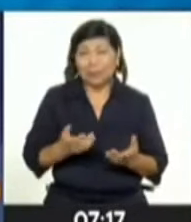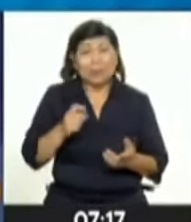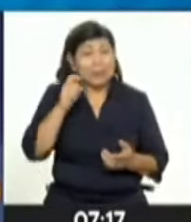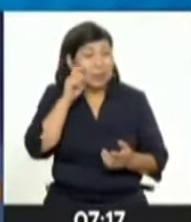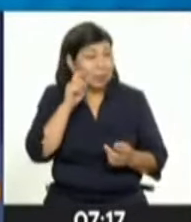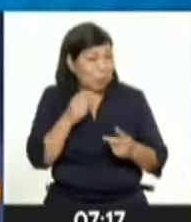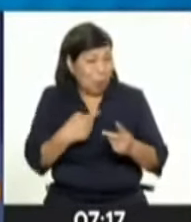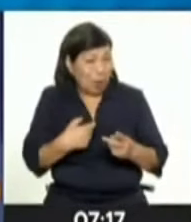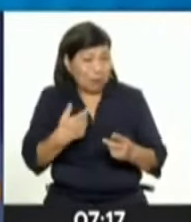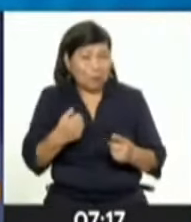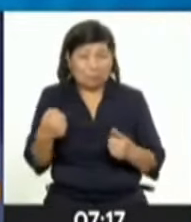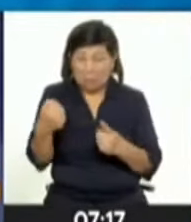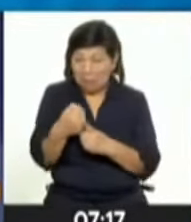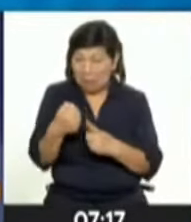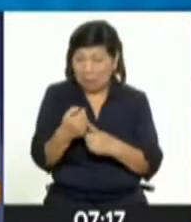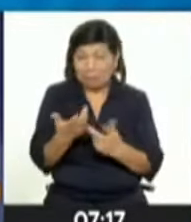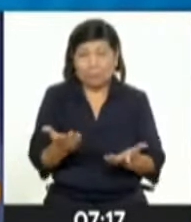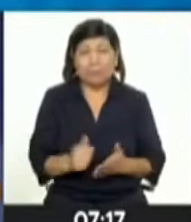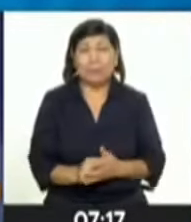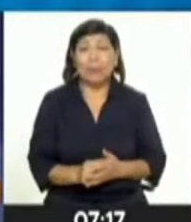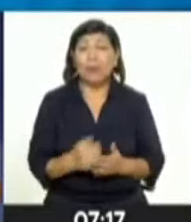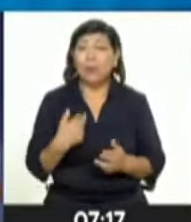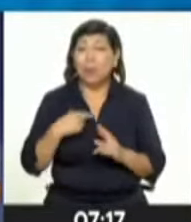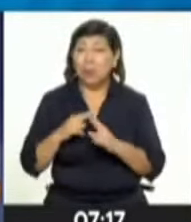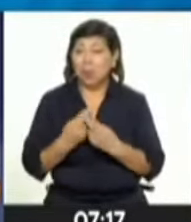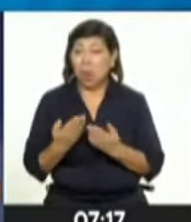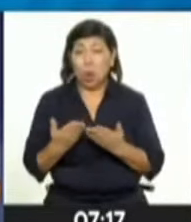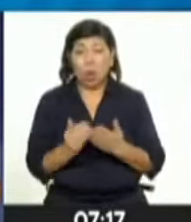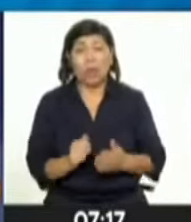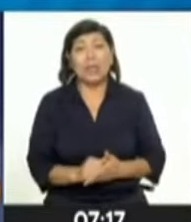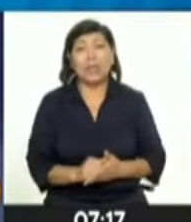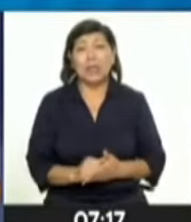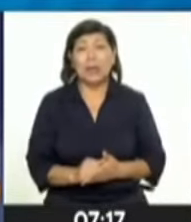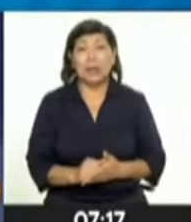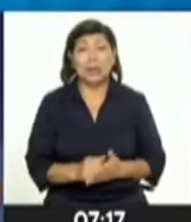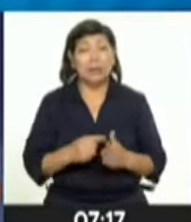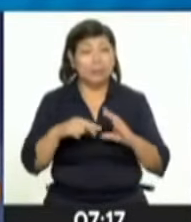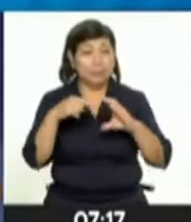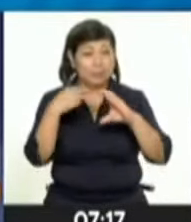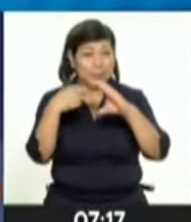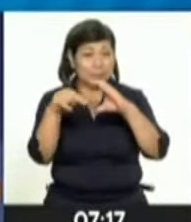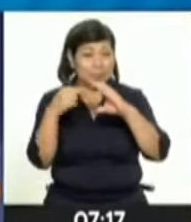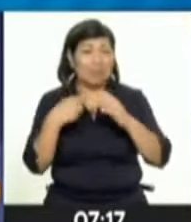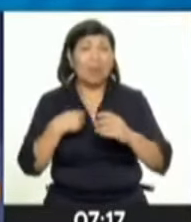sexual. La vez pasada estaba en una reunión en un colegio justamente en el lanzamiento